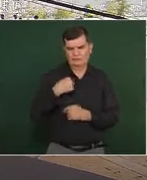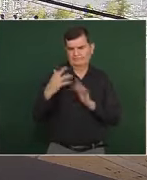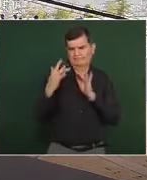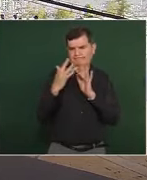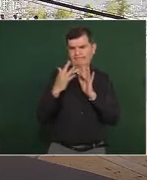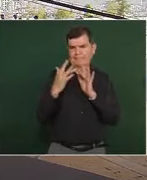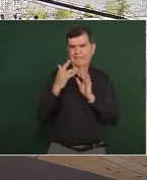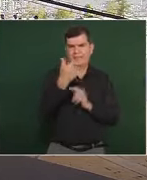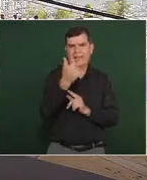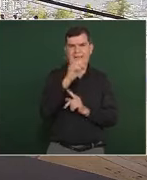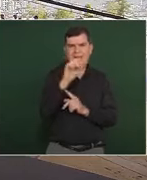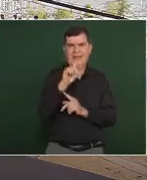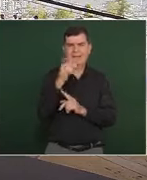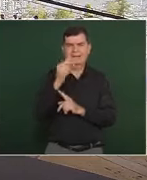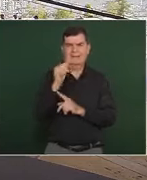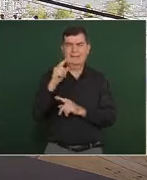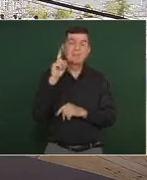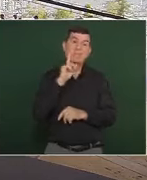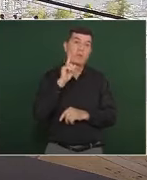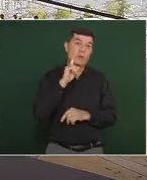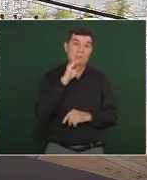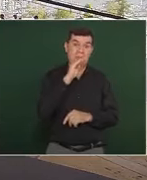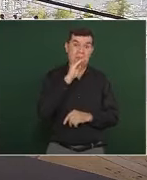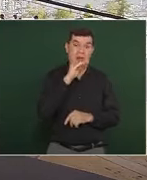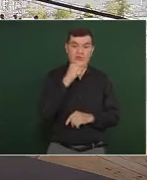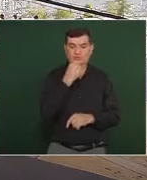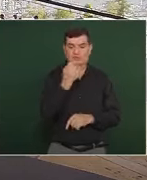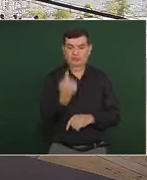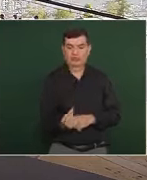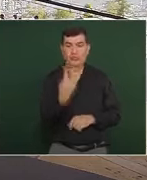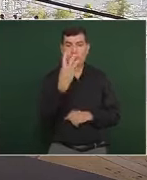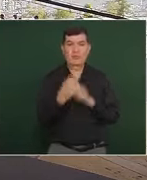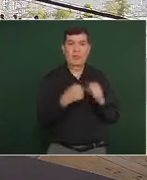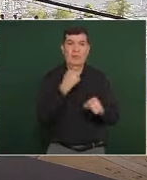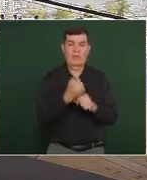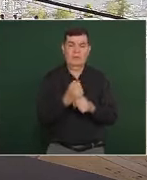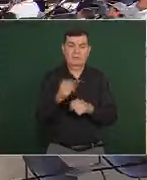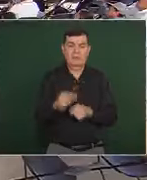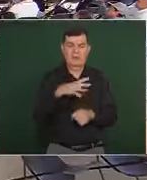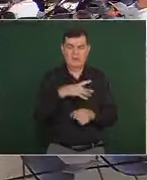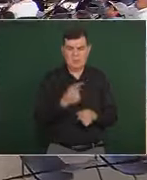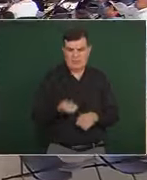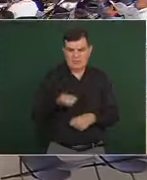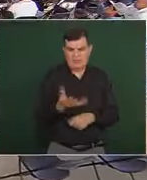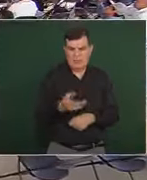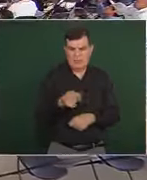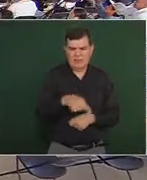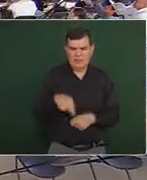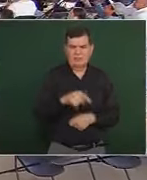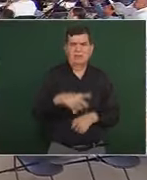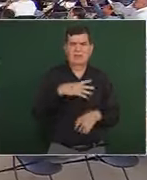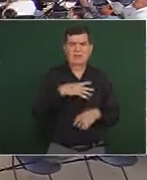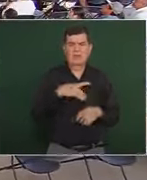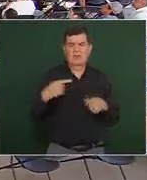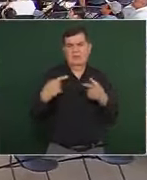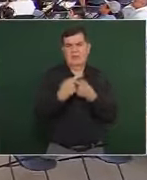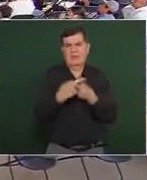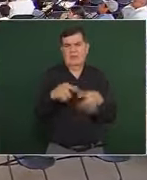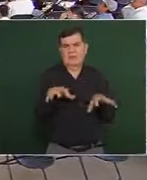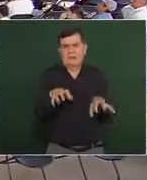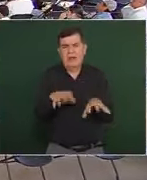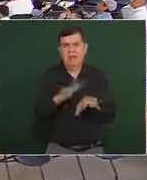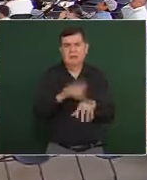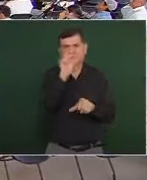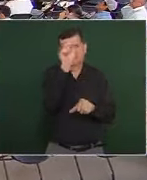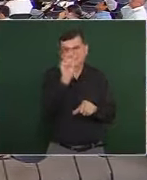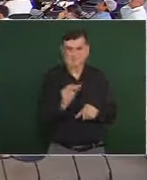por Gabriela García, madre acapulqueña de un pequeño de 4 años, quien ha sido diagnosticado con atrofia muscular